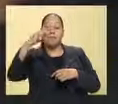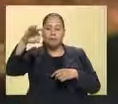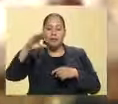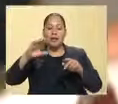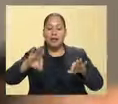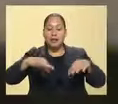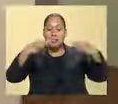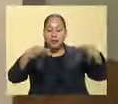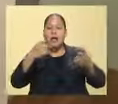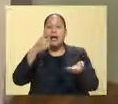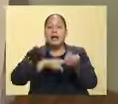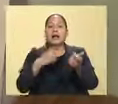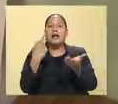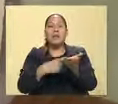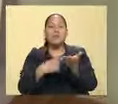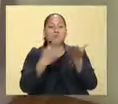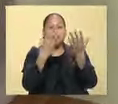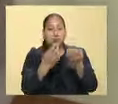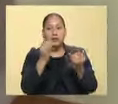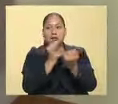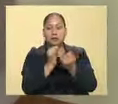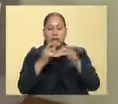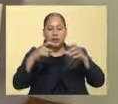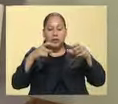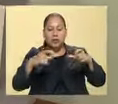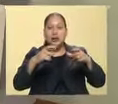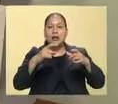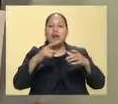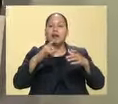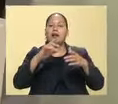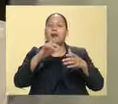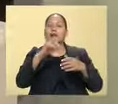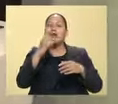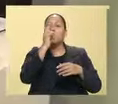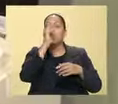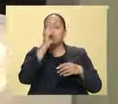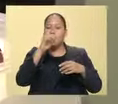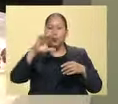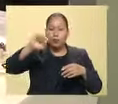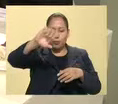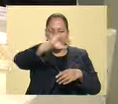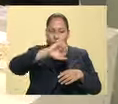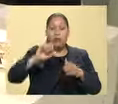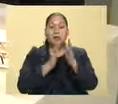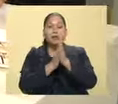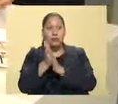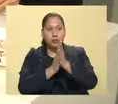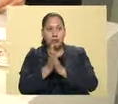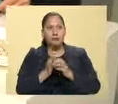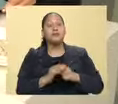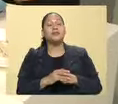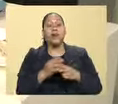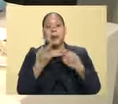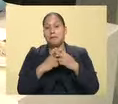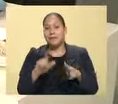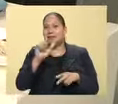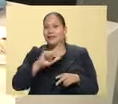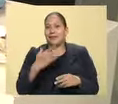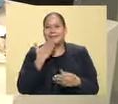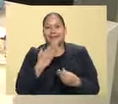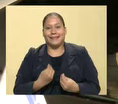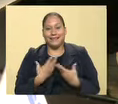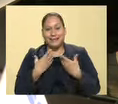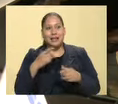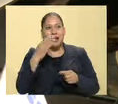de camarón seco. Y tarta de mousse de chocolate. ¡Excelente! Ah, pero es otro chocolate. Para empezar bien la semana. Pues voy a terminar